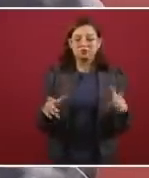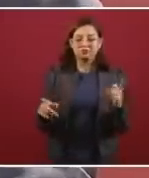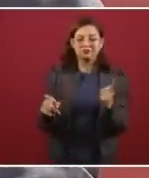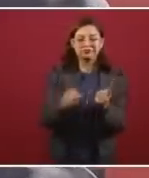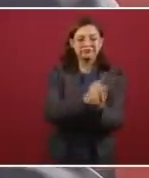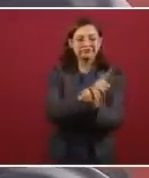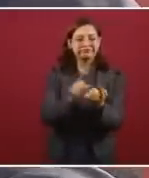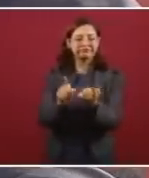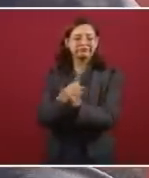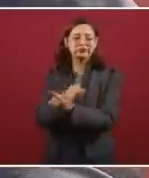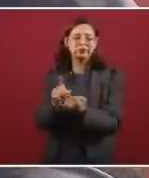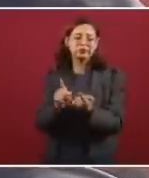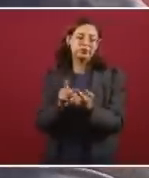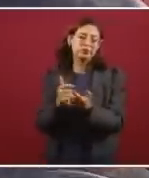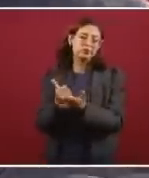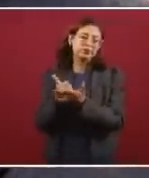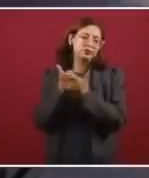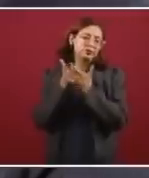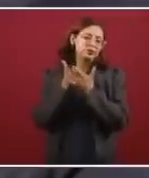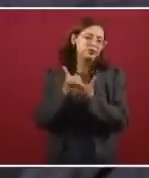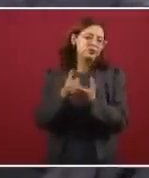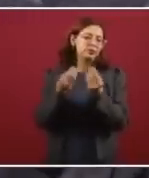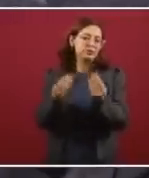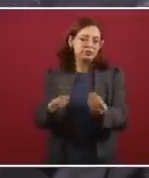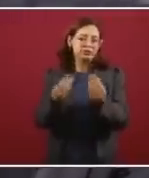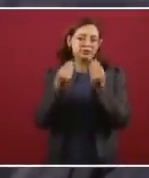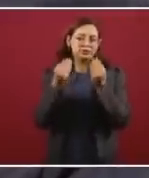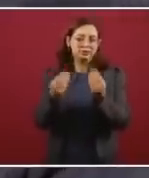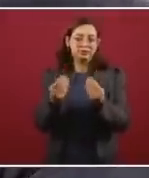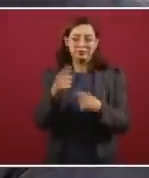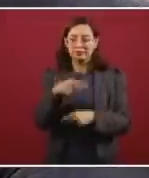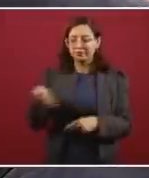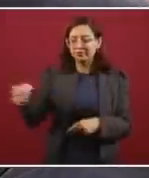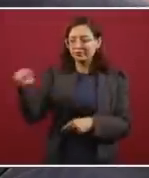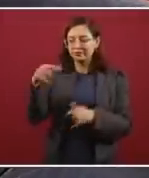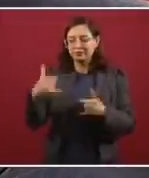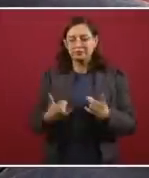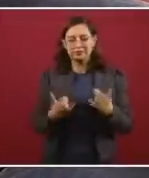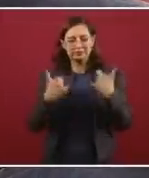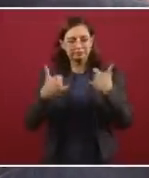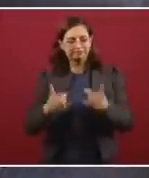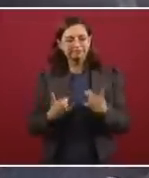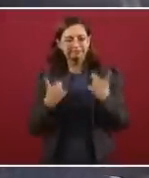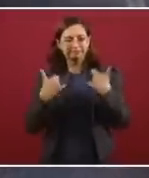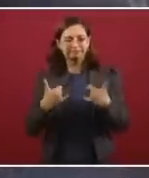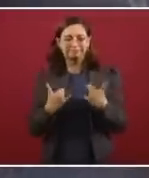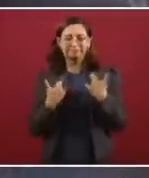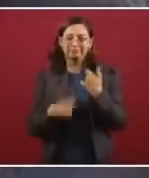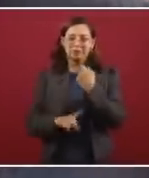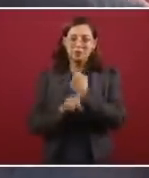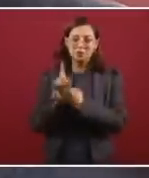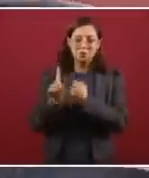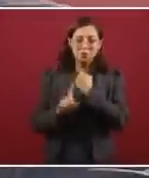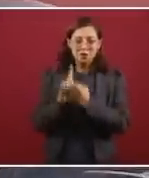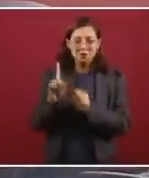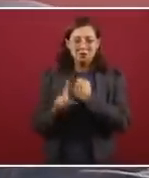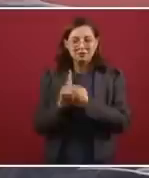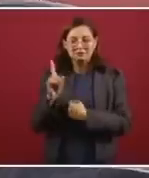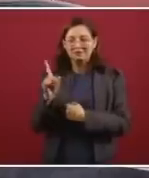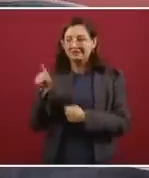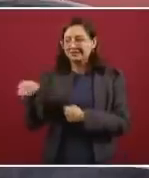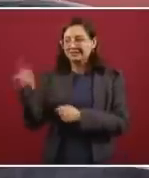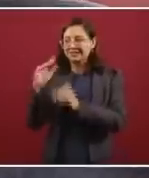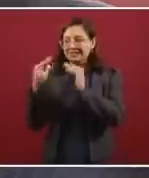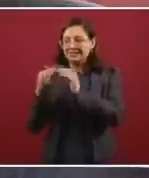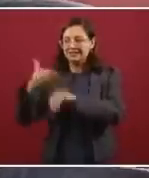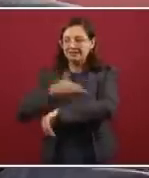eso ayuda mucho, sobre todo en el caso de adolescentes que tienen problemas por desintegración